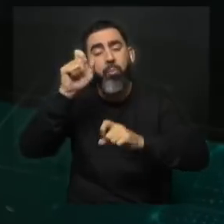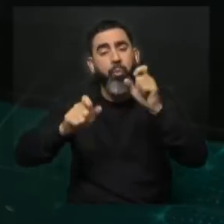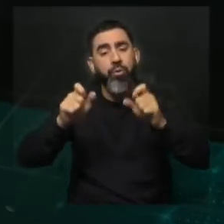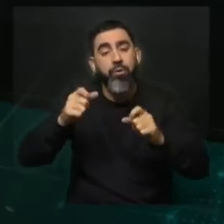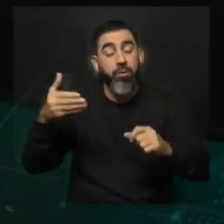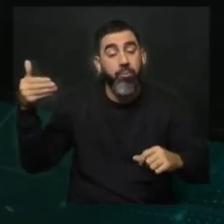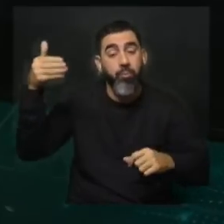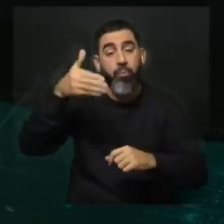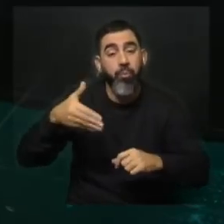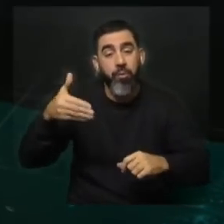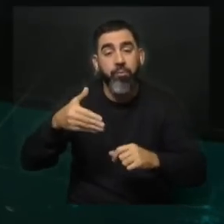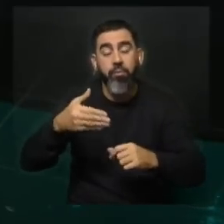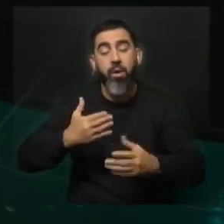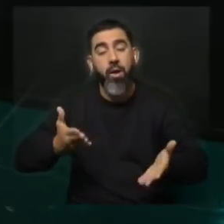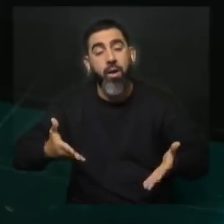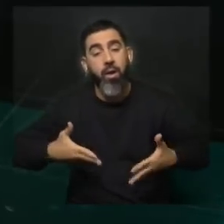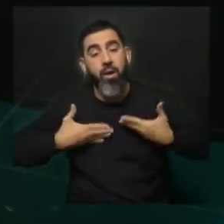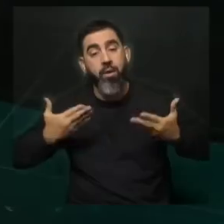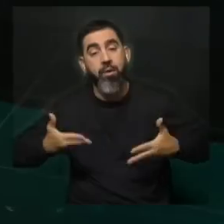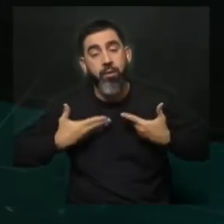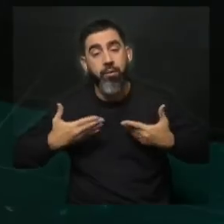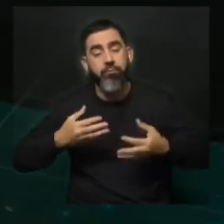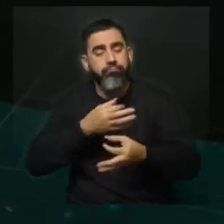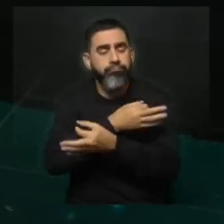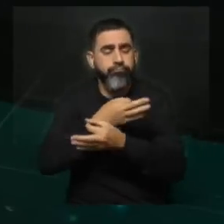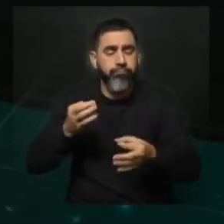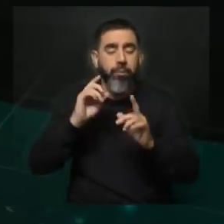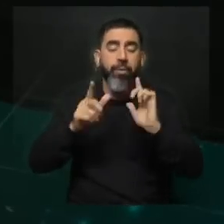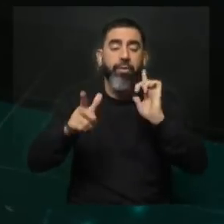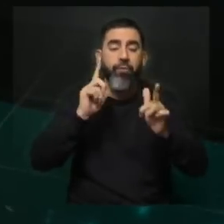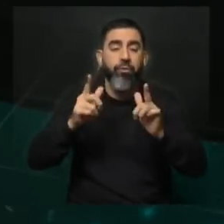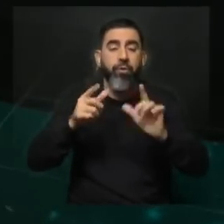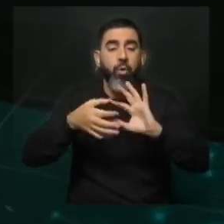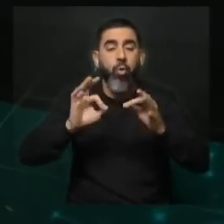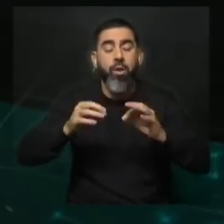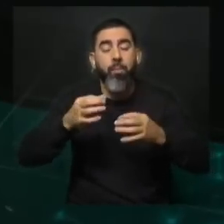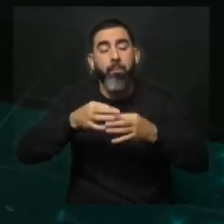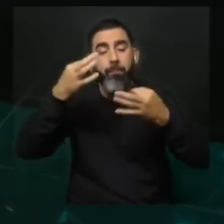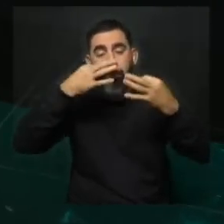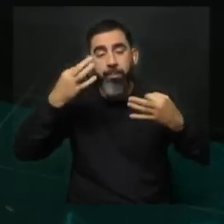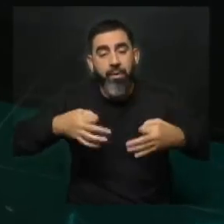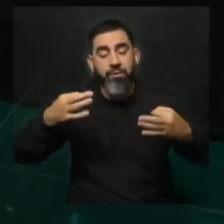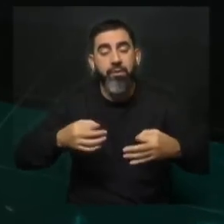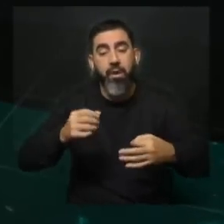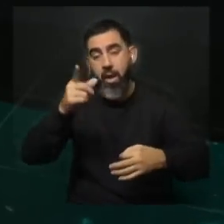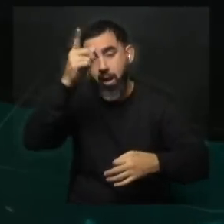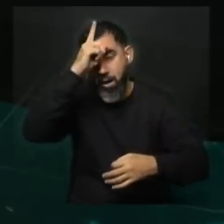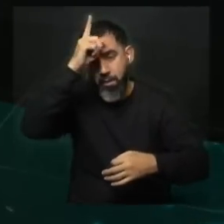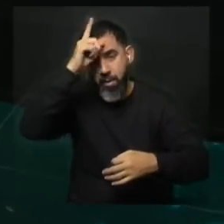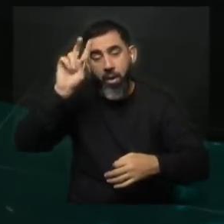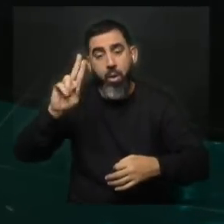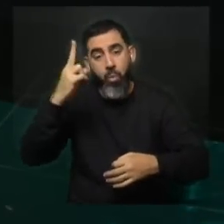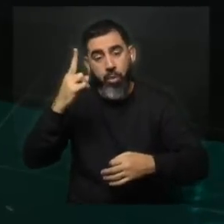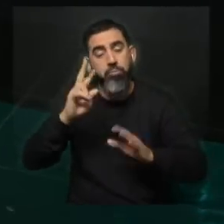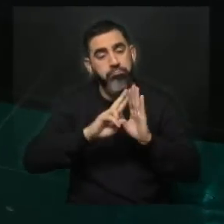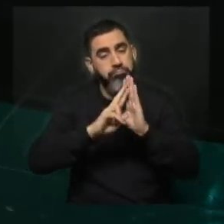participaron con muchísima alegría y y bueno gran éxito porque eso se disfruta en las olimpiadas especiales en Berlín Uruguay tiene una